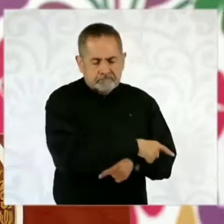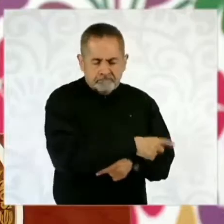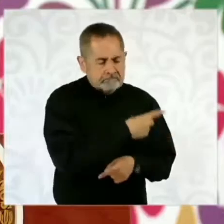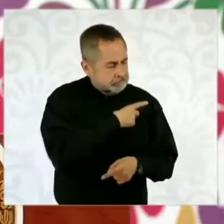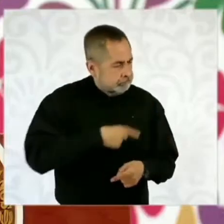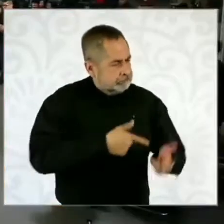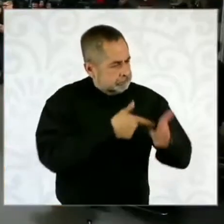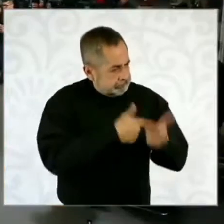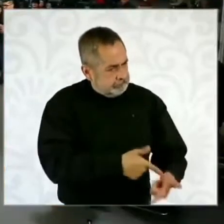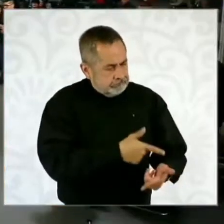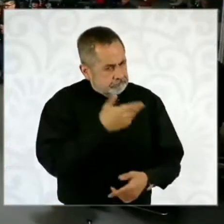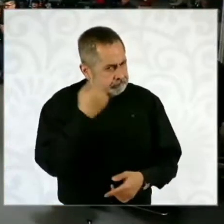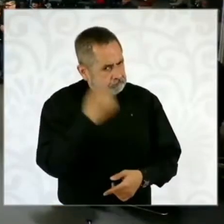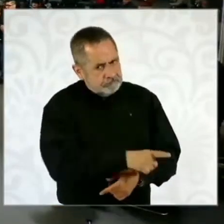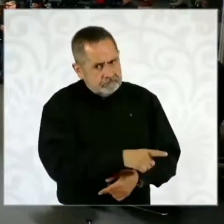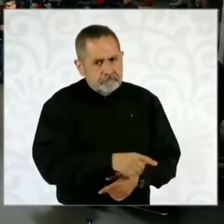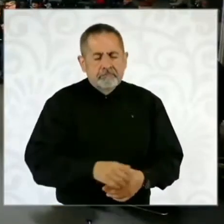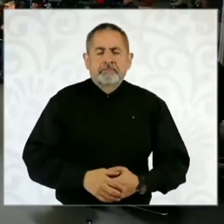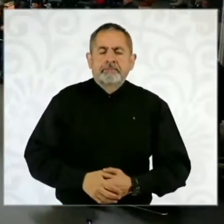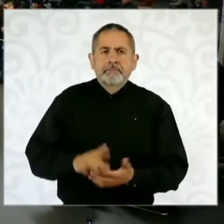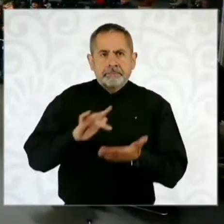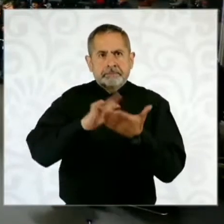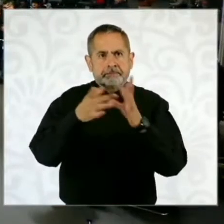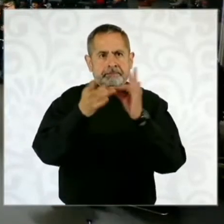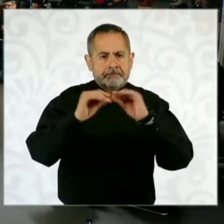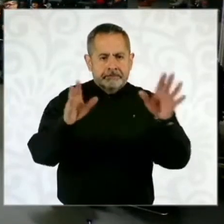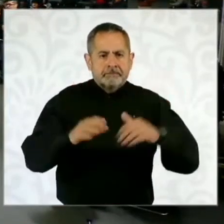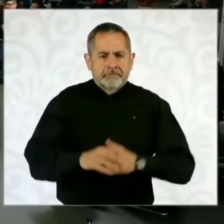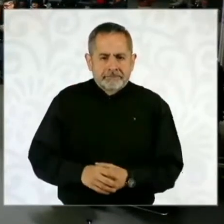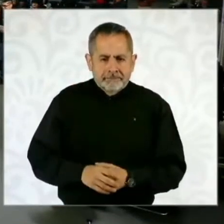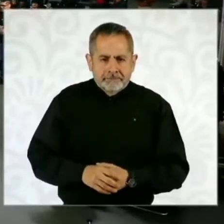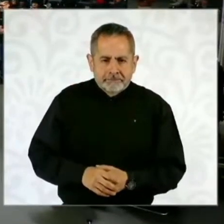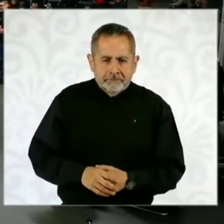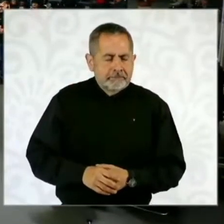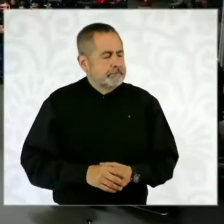continuar. Muchas gracias por su explicación, Presidenta. De Sin Puntos ni Comas, por si no me presenté también. Gracias.